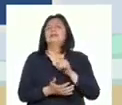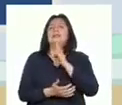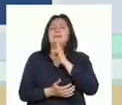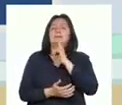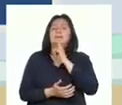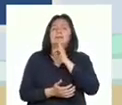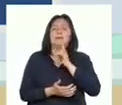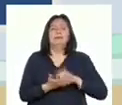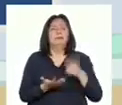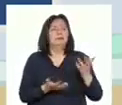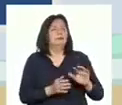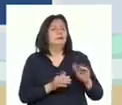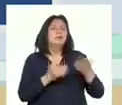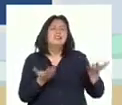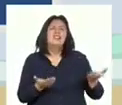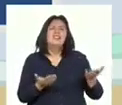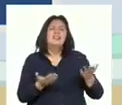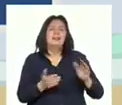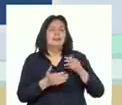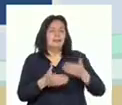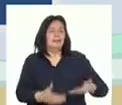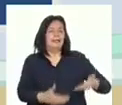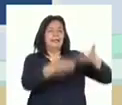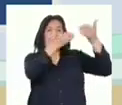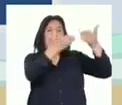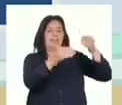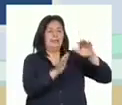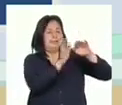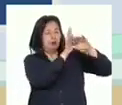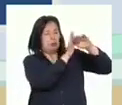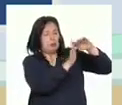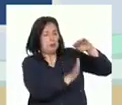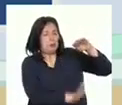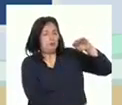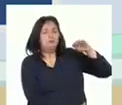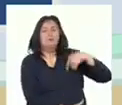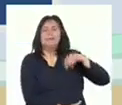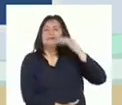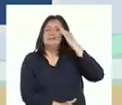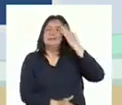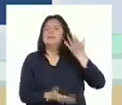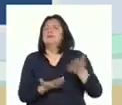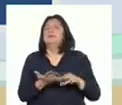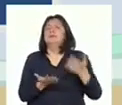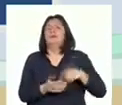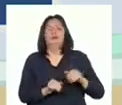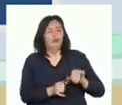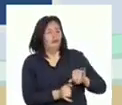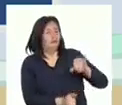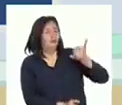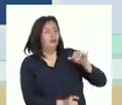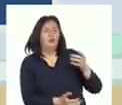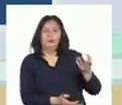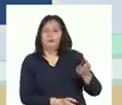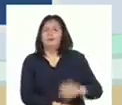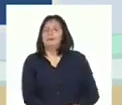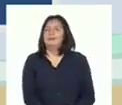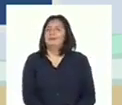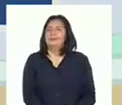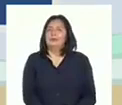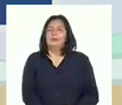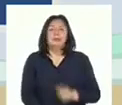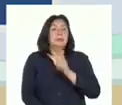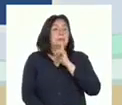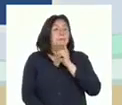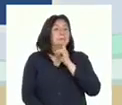de Daniel lo ha pegado a la pared para que sea más práctico calcular su altura o talla.